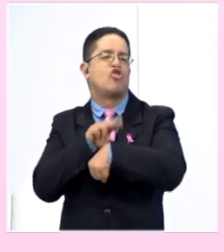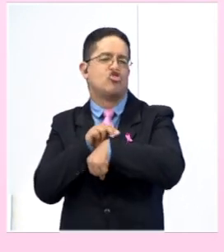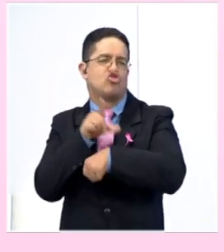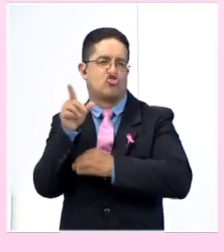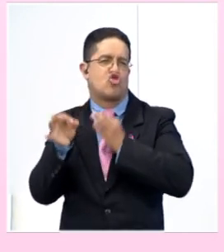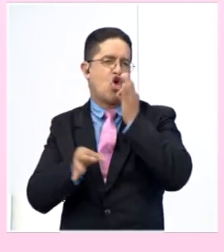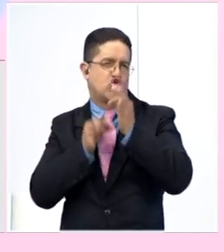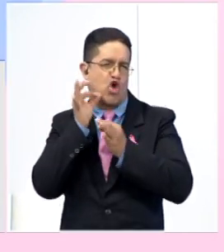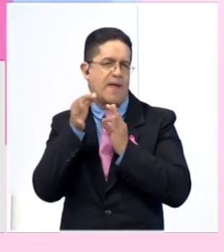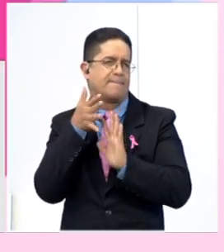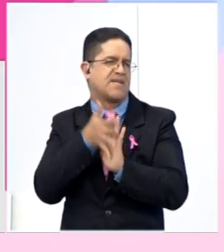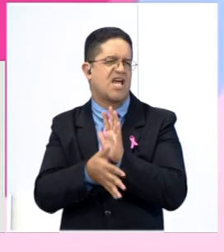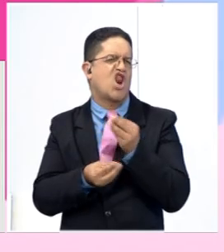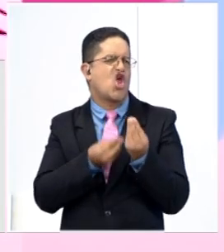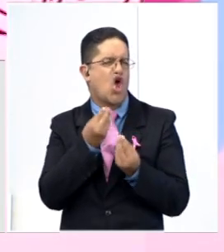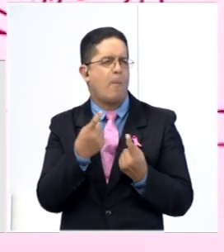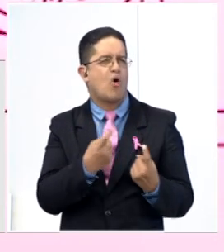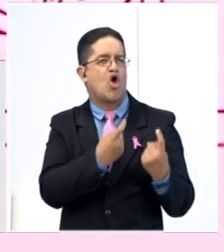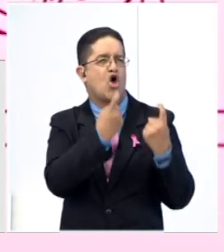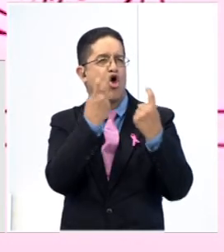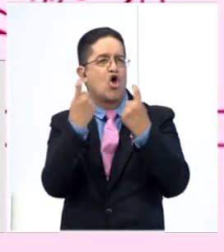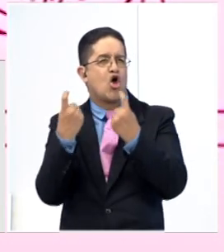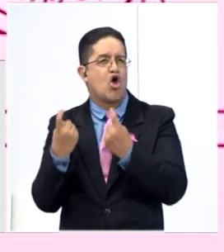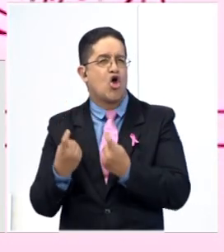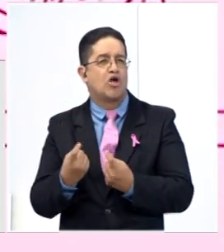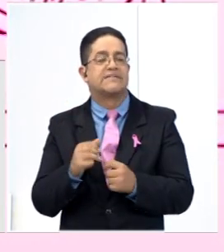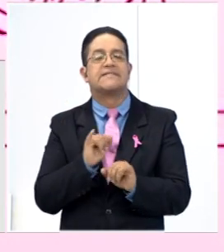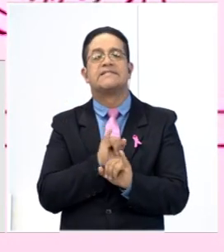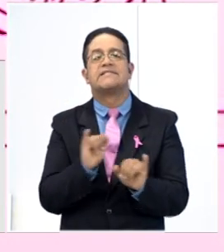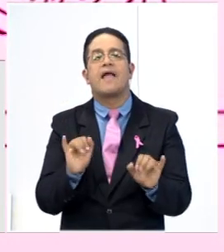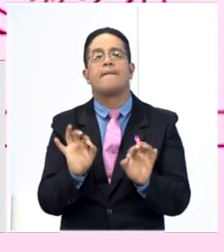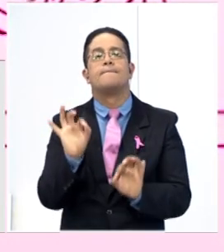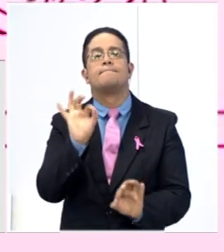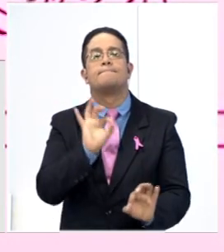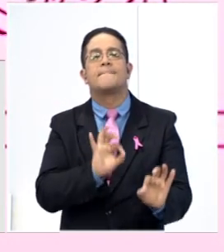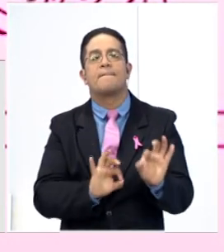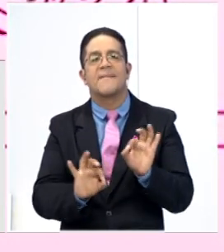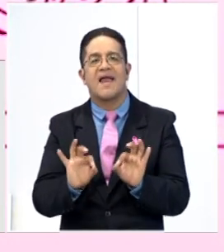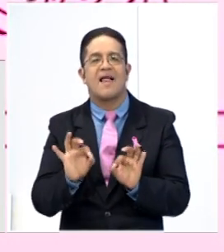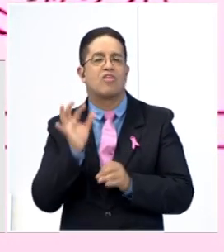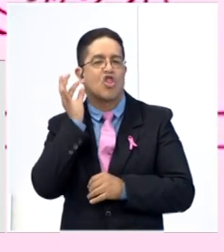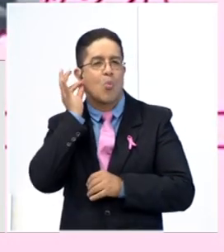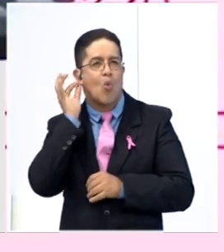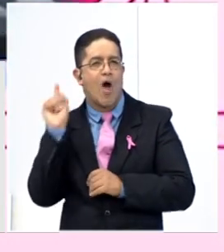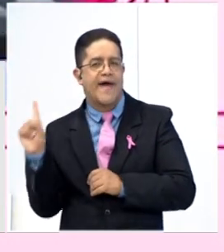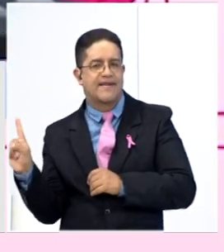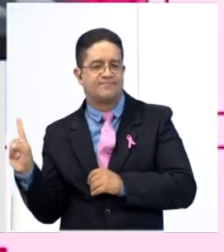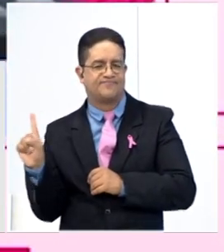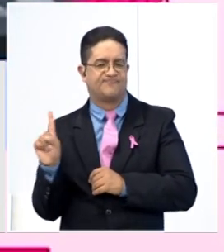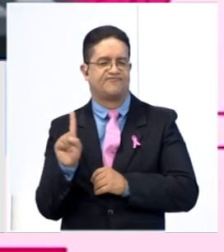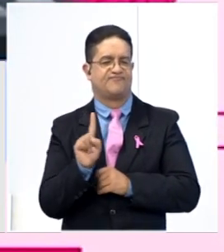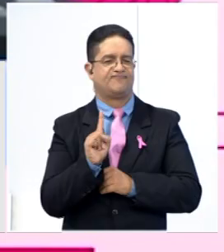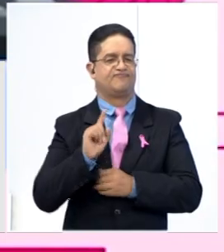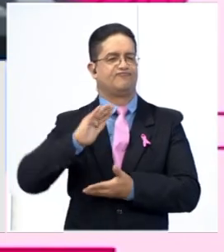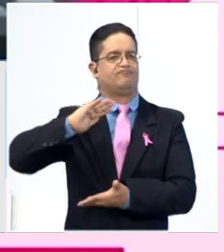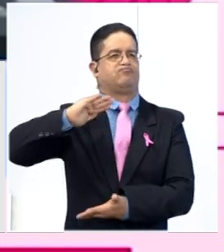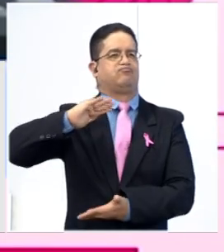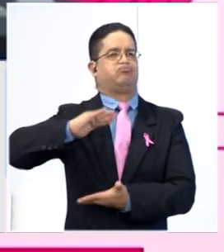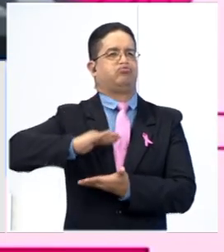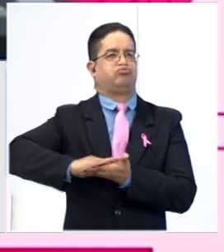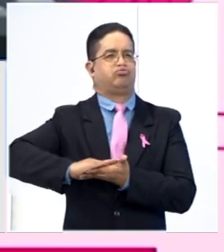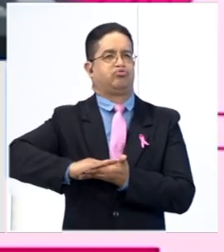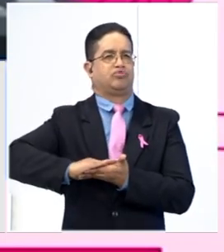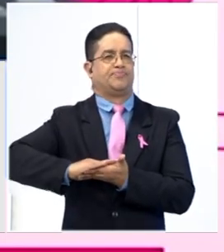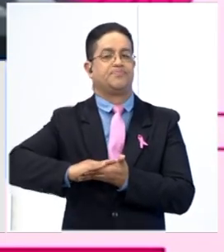poco sobre este estudio. Ya estamos haciendo la preparación para que la paciente ingrese al mamógrafo. Aquí tenemos a